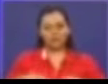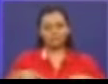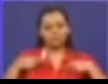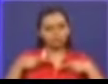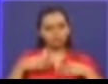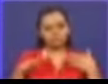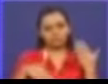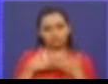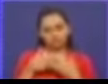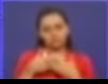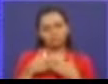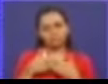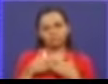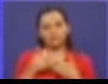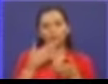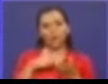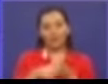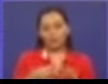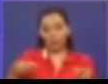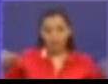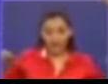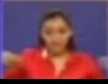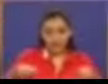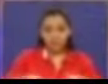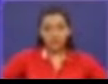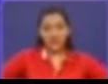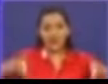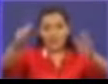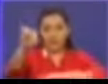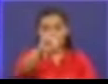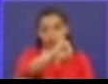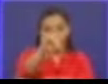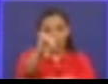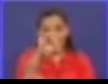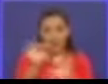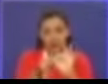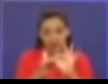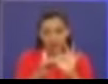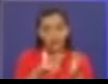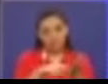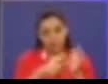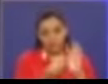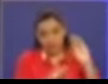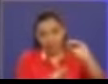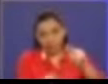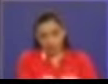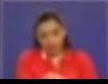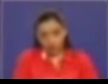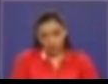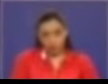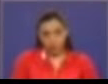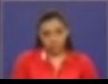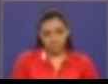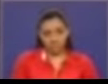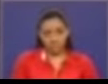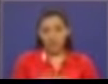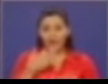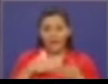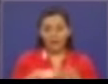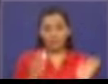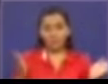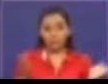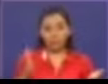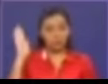ejemplo, inversión son las carreteras. Es decir, para bajar gasto público no hagamos carreteras. Absurdo, no hagamos